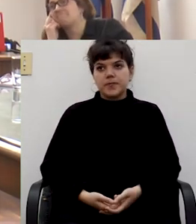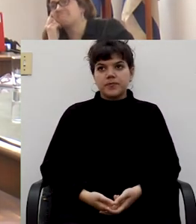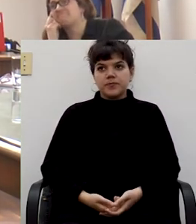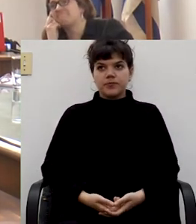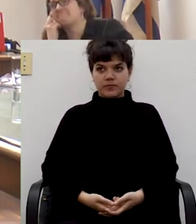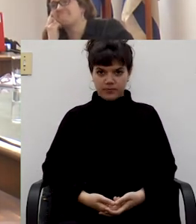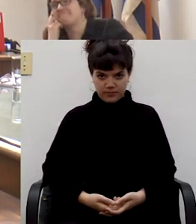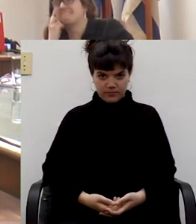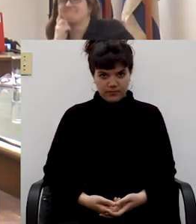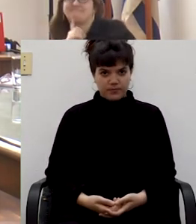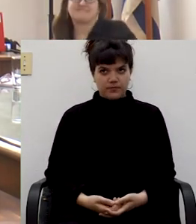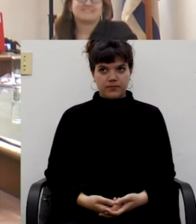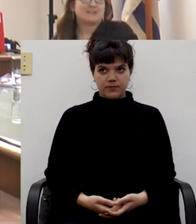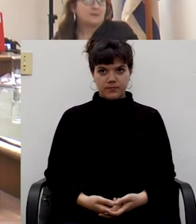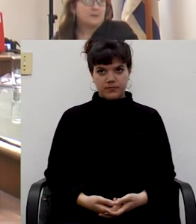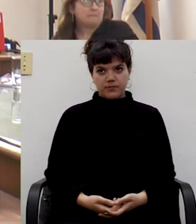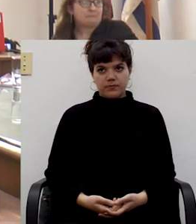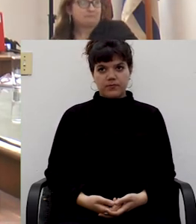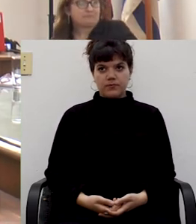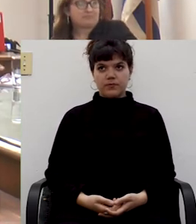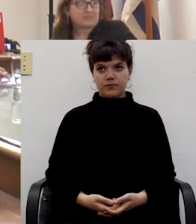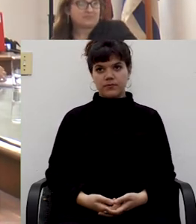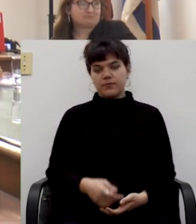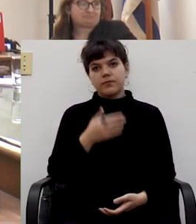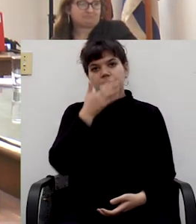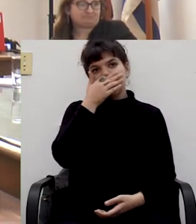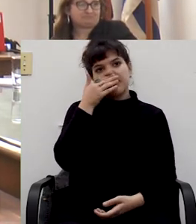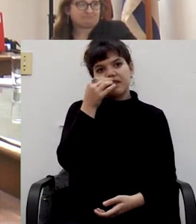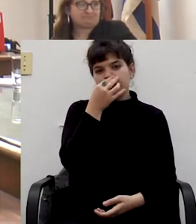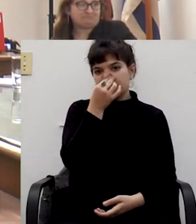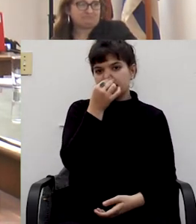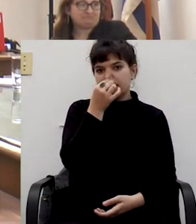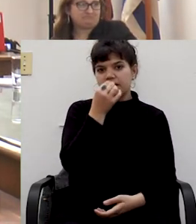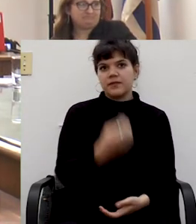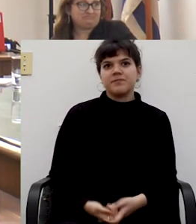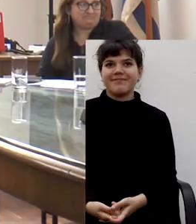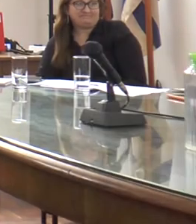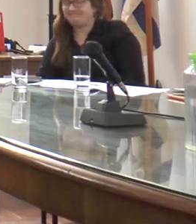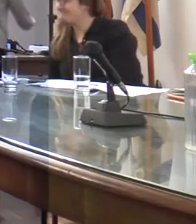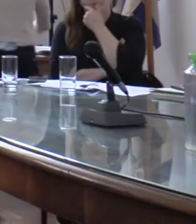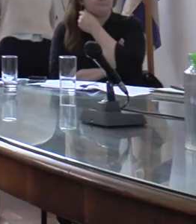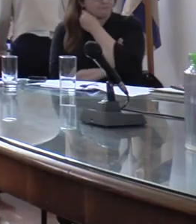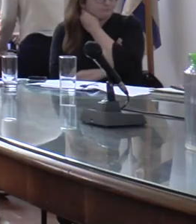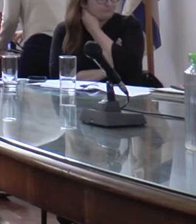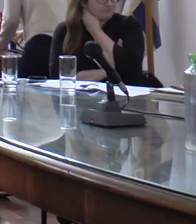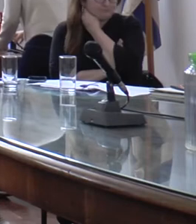gracias. Voy a proponerles que tomamos 5 minutos también para darle descanso a Pía. Bueno,